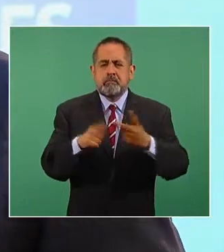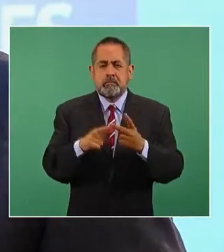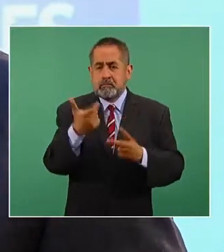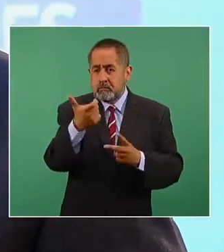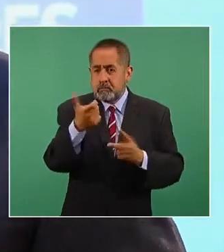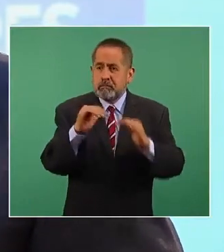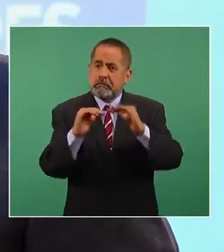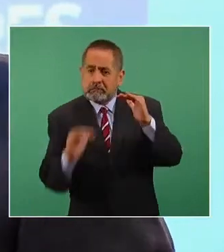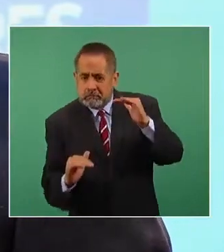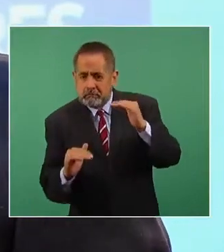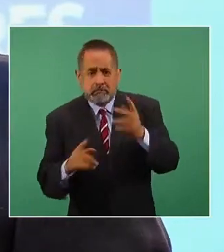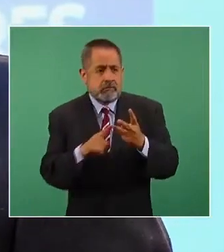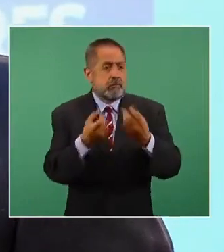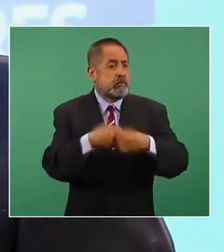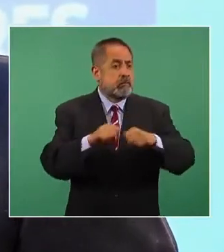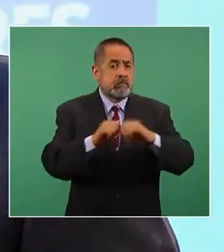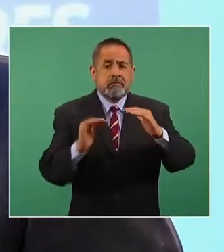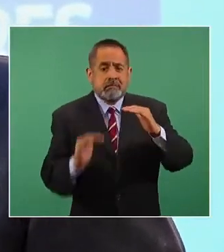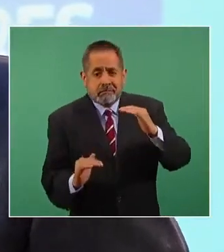económica y social,